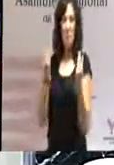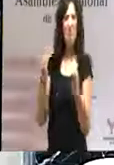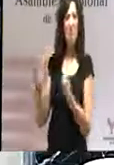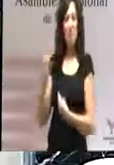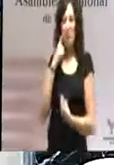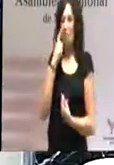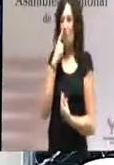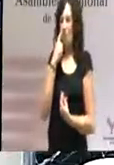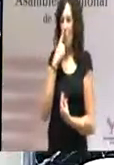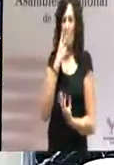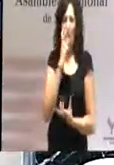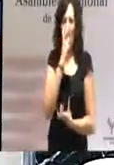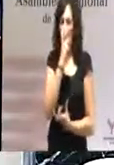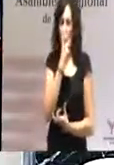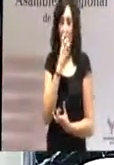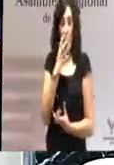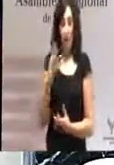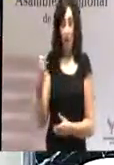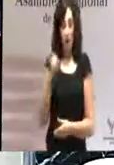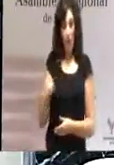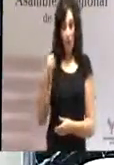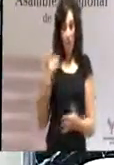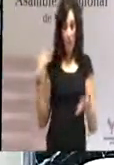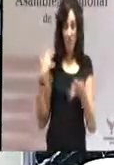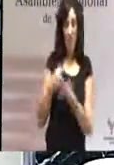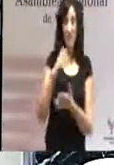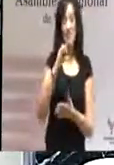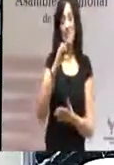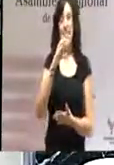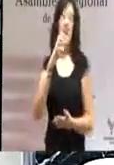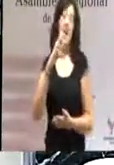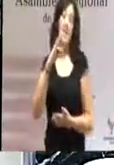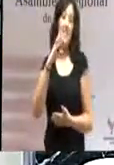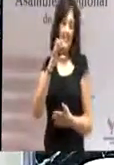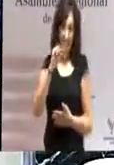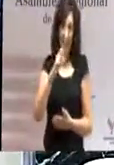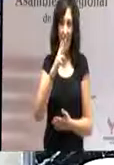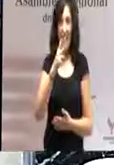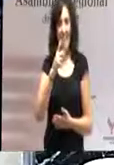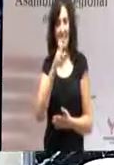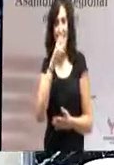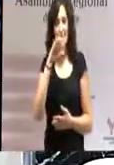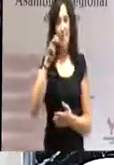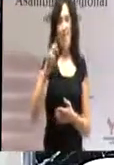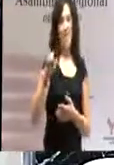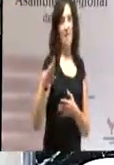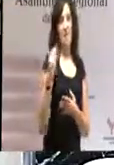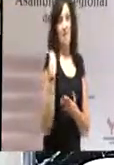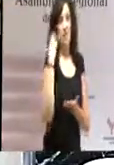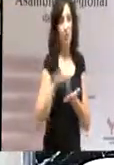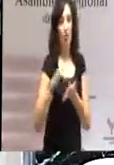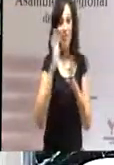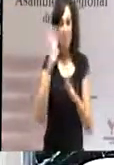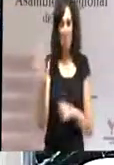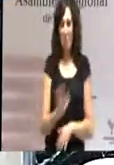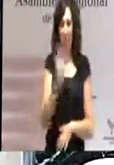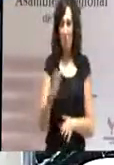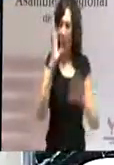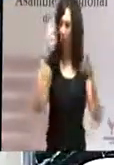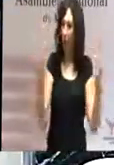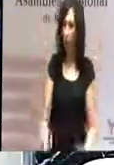400 años después de la obra de William Shakespeare, y esto parece de total y absoluta y completa